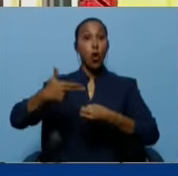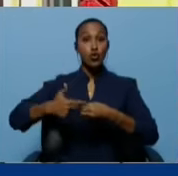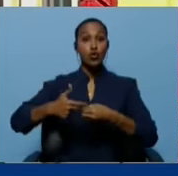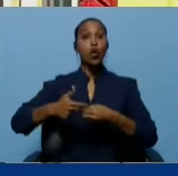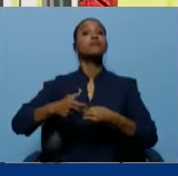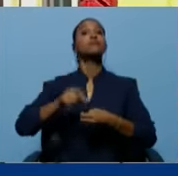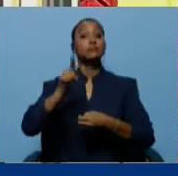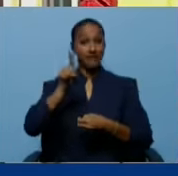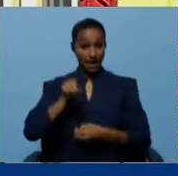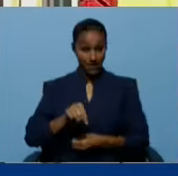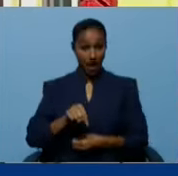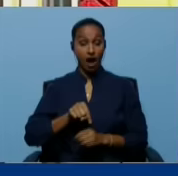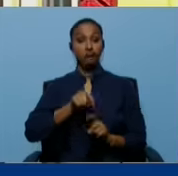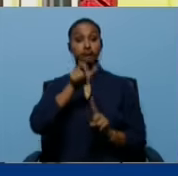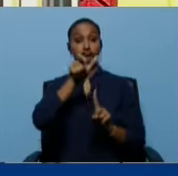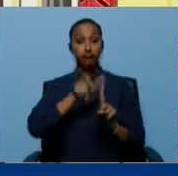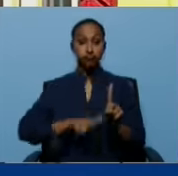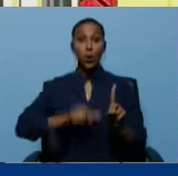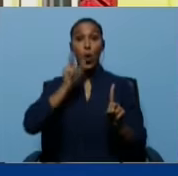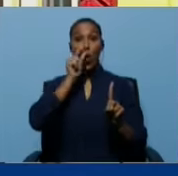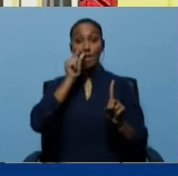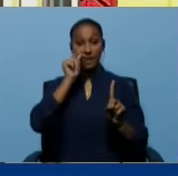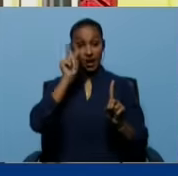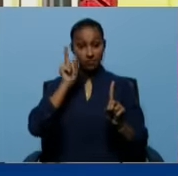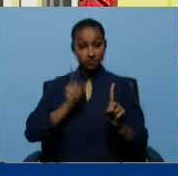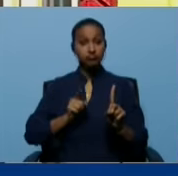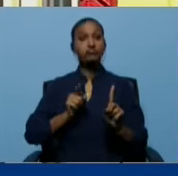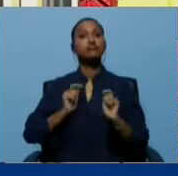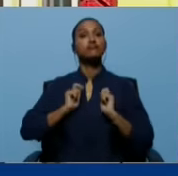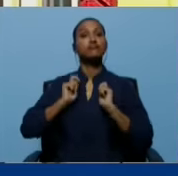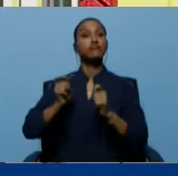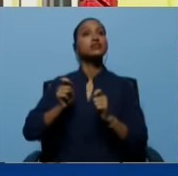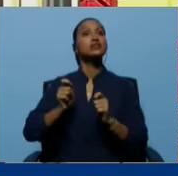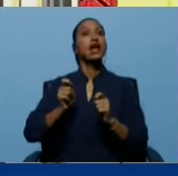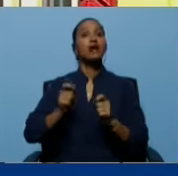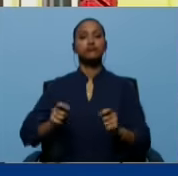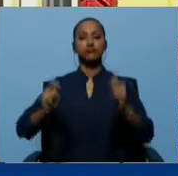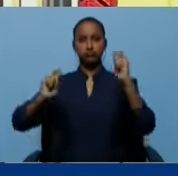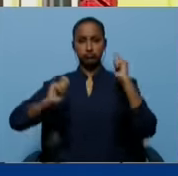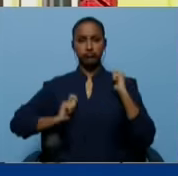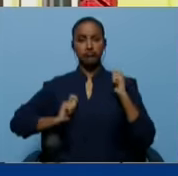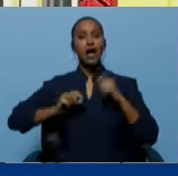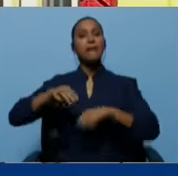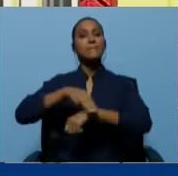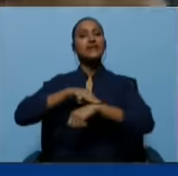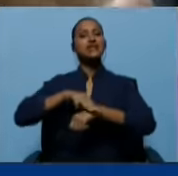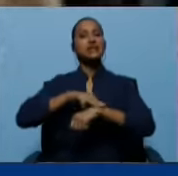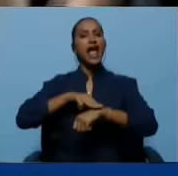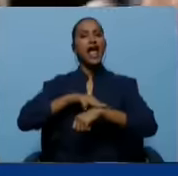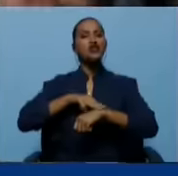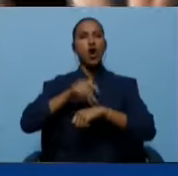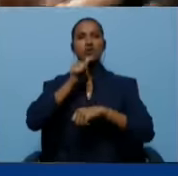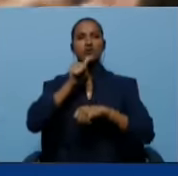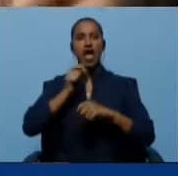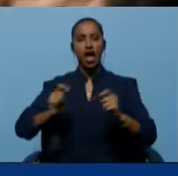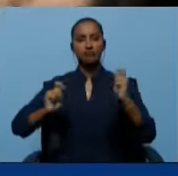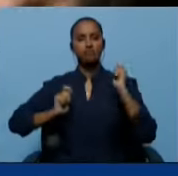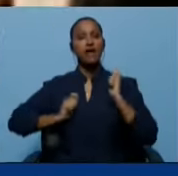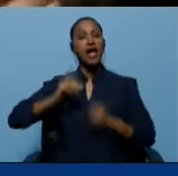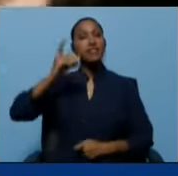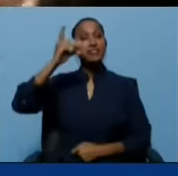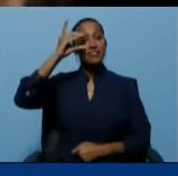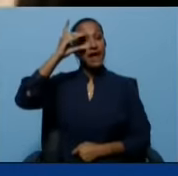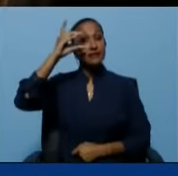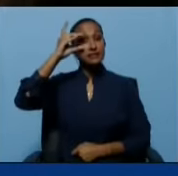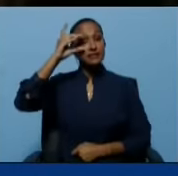que entrega el Ministerio de Finanzas, que Delcy Rodríguez asuma el Ministerio de Petróleo en Venezuela como